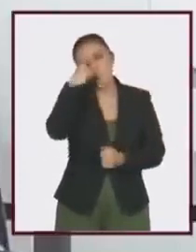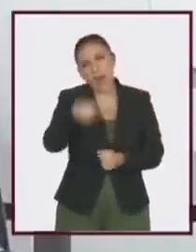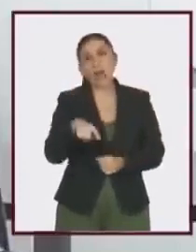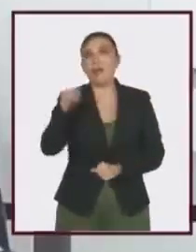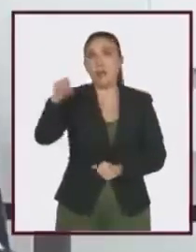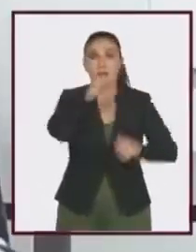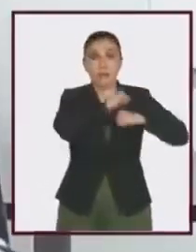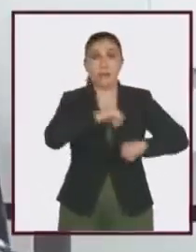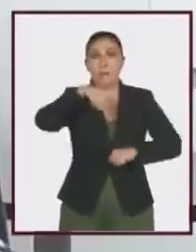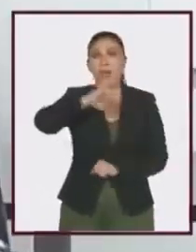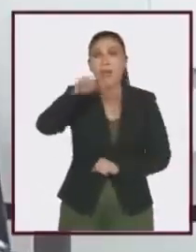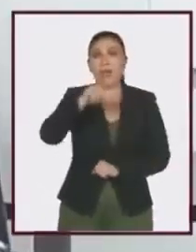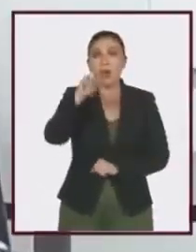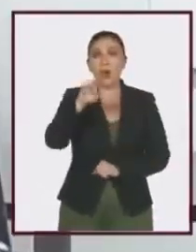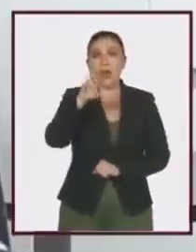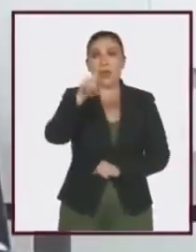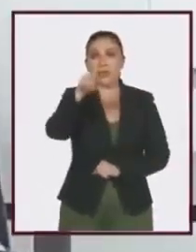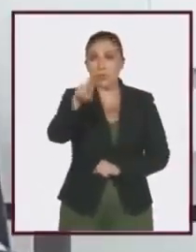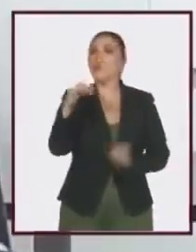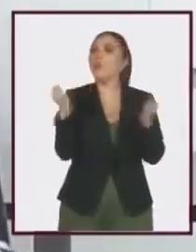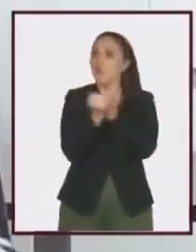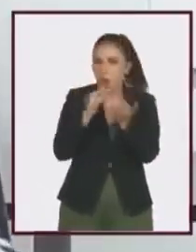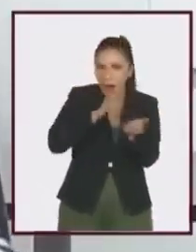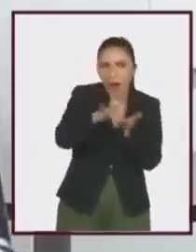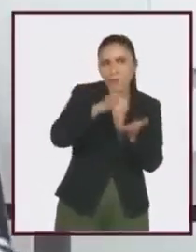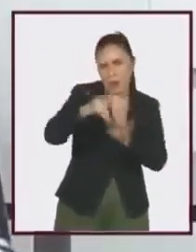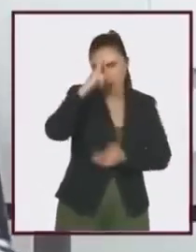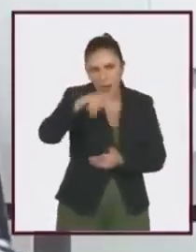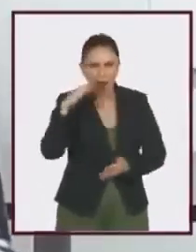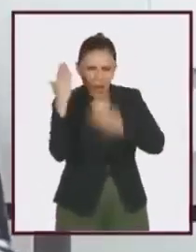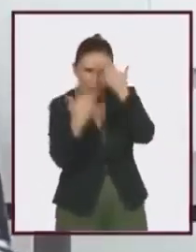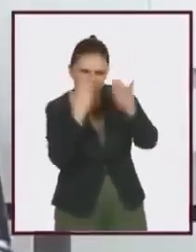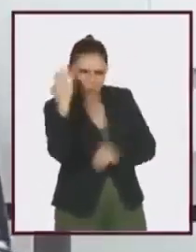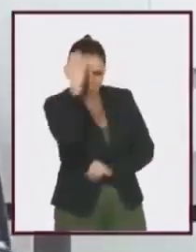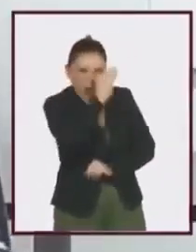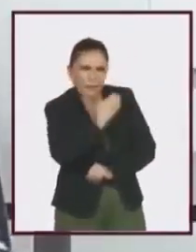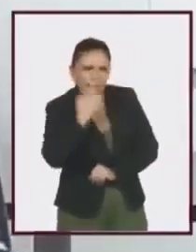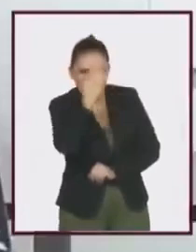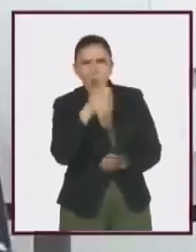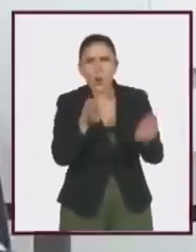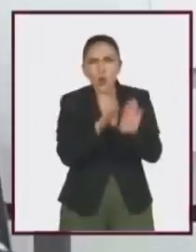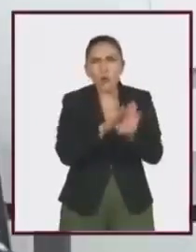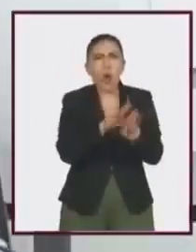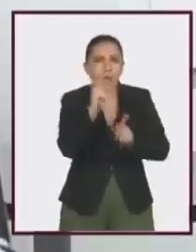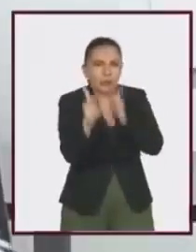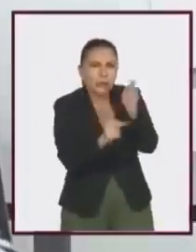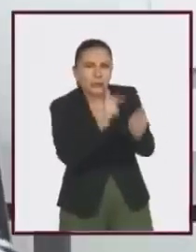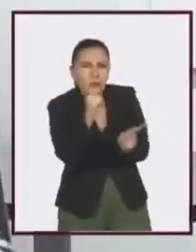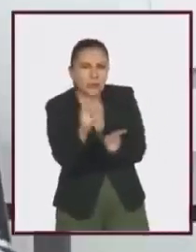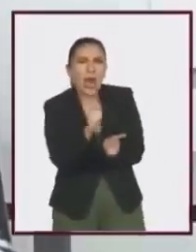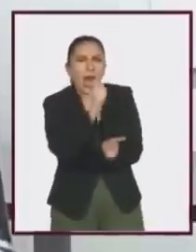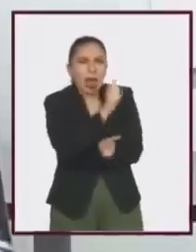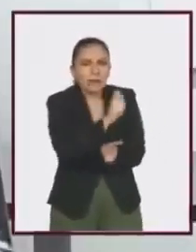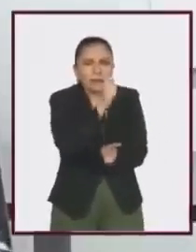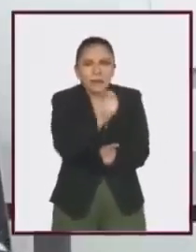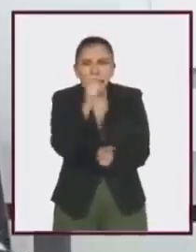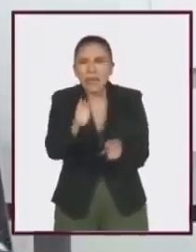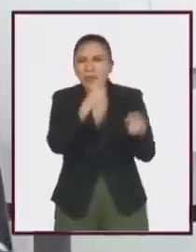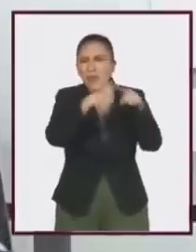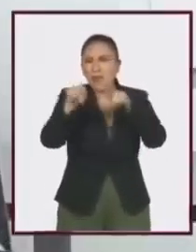está apoyando en realizar un estudio para recabar precisamente todas